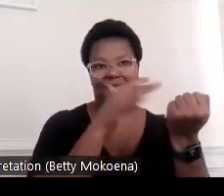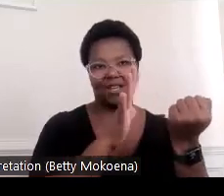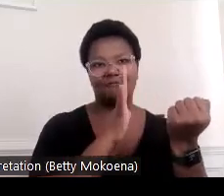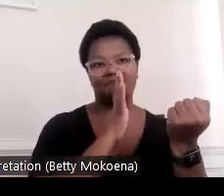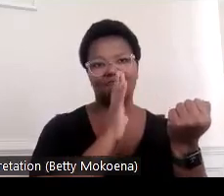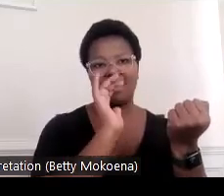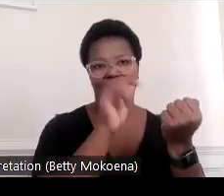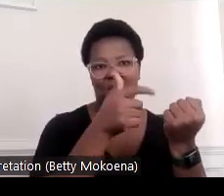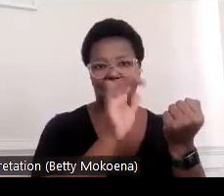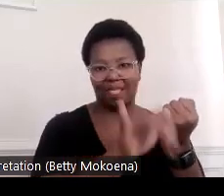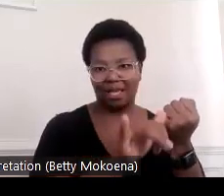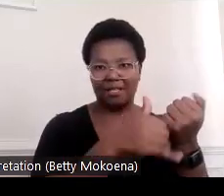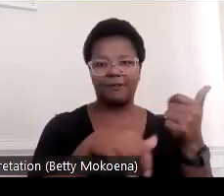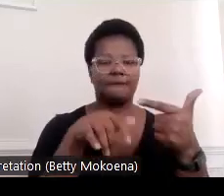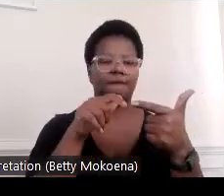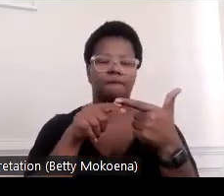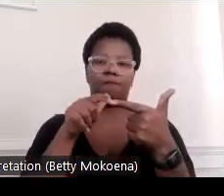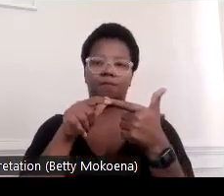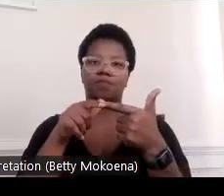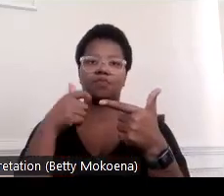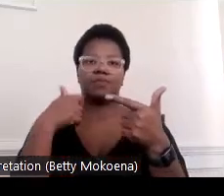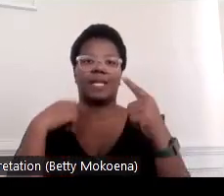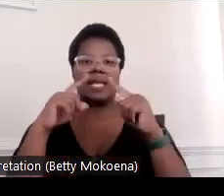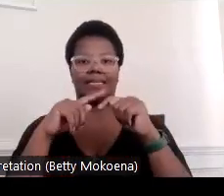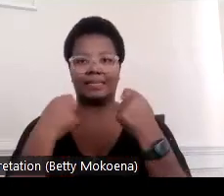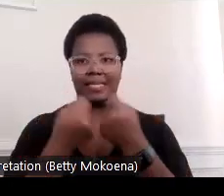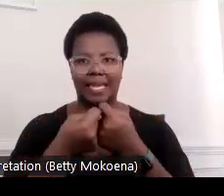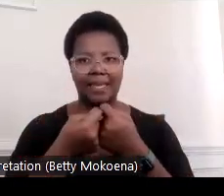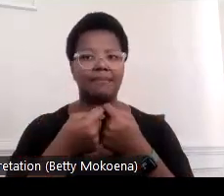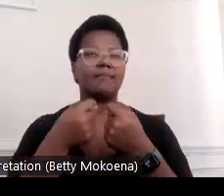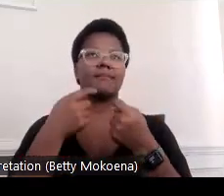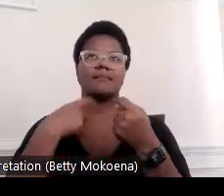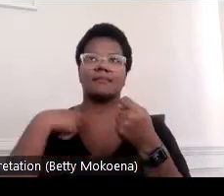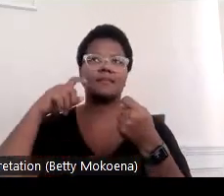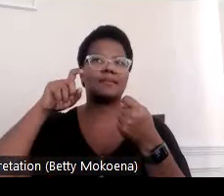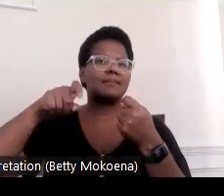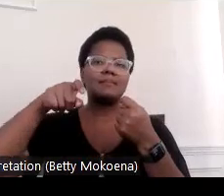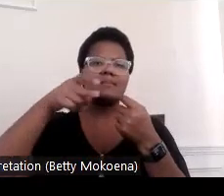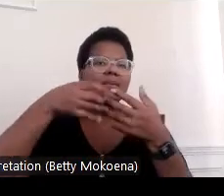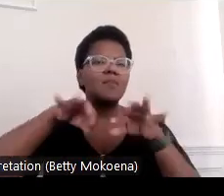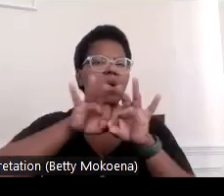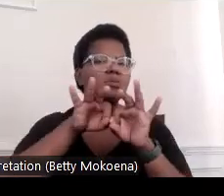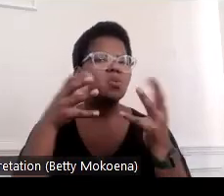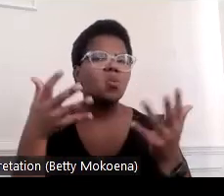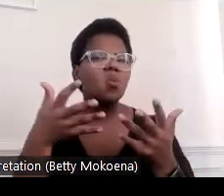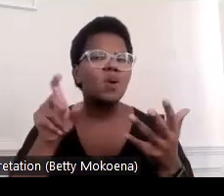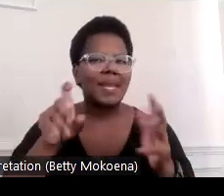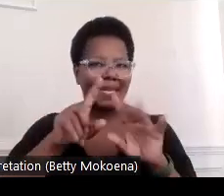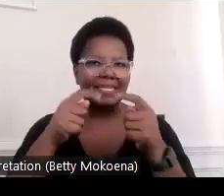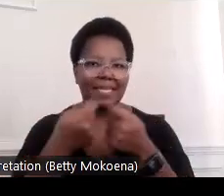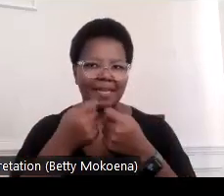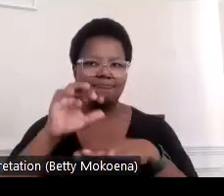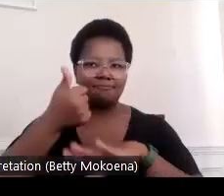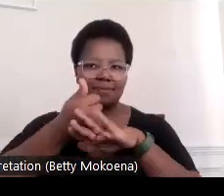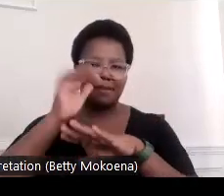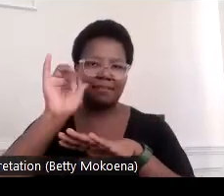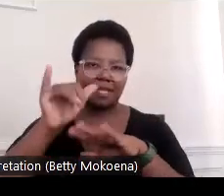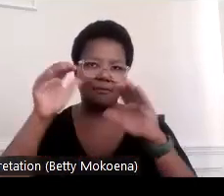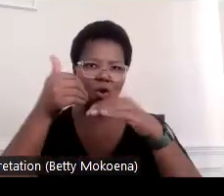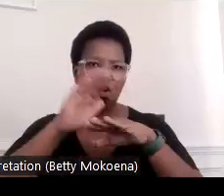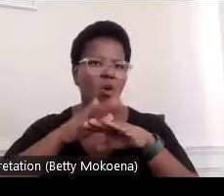que ya mencionamos verdad recordarles al equipo lo que es importante para esa persona